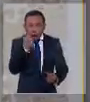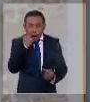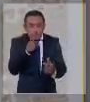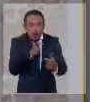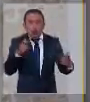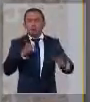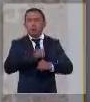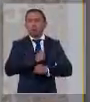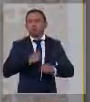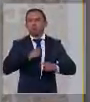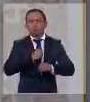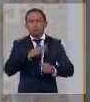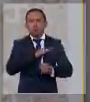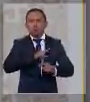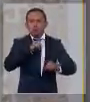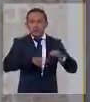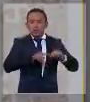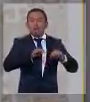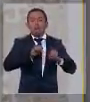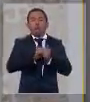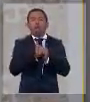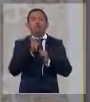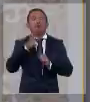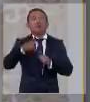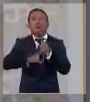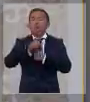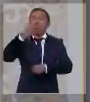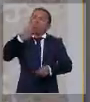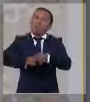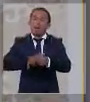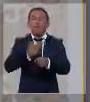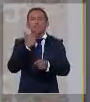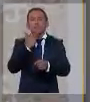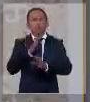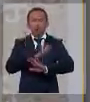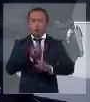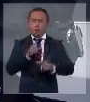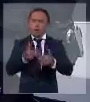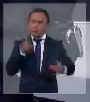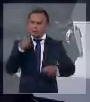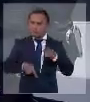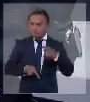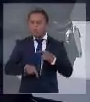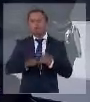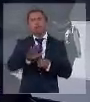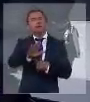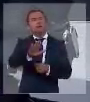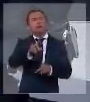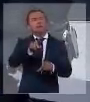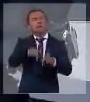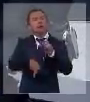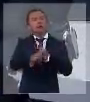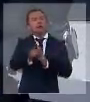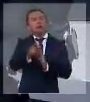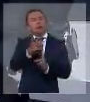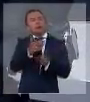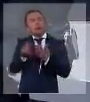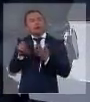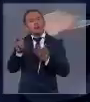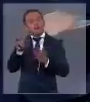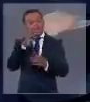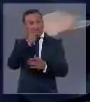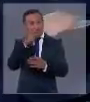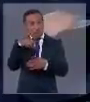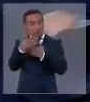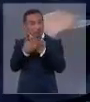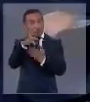tengamos problemas de diabetes. Déjeme seguir con la agenda global. Nos hemos comprometido también a reducir los accidentes de tráfico para el